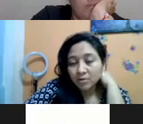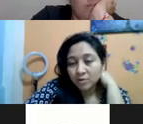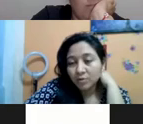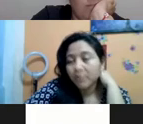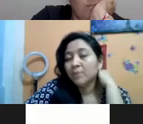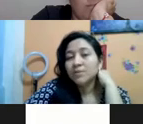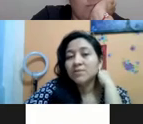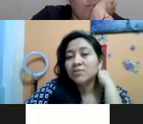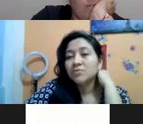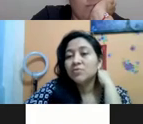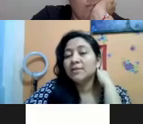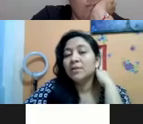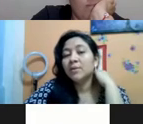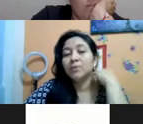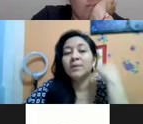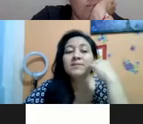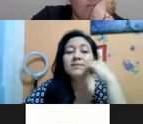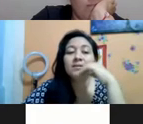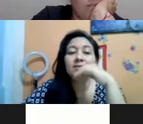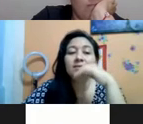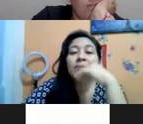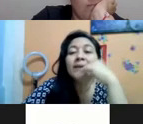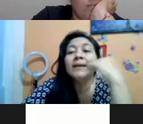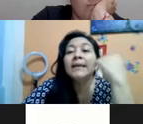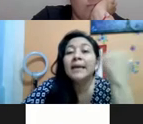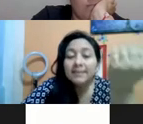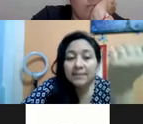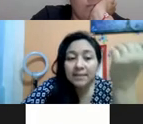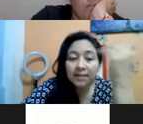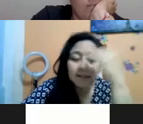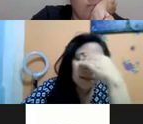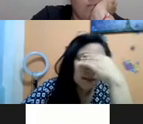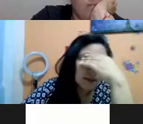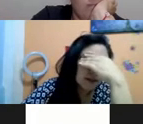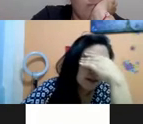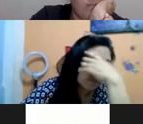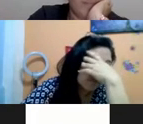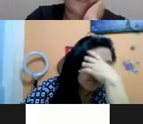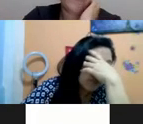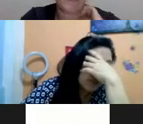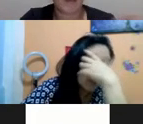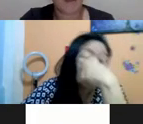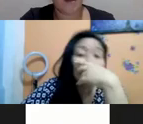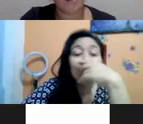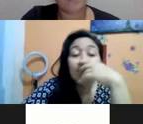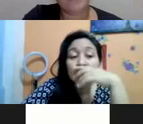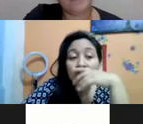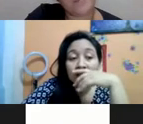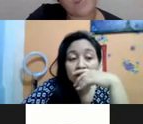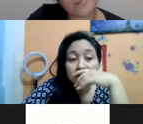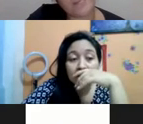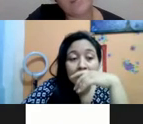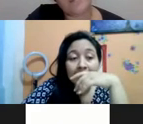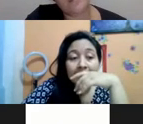que yo estoy, por ejemplo, en una sesión Zoom y el test lo voy a tomar en ese instante. Entonces, para que nadie ingrese, puede ser como que una de las